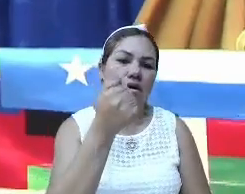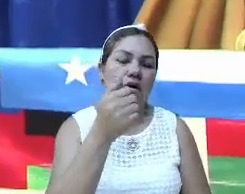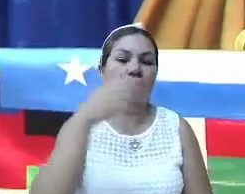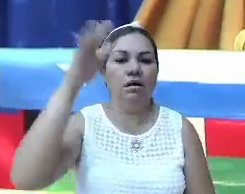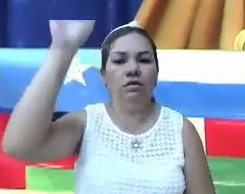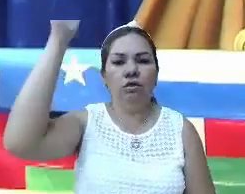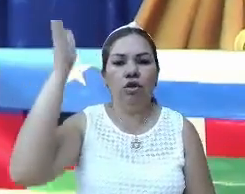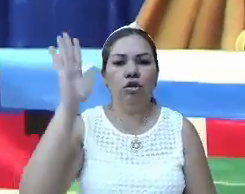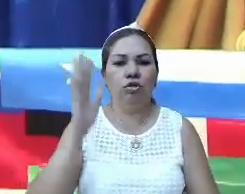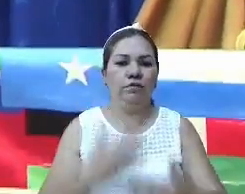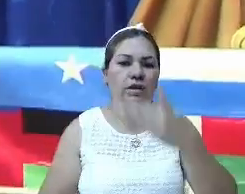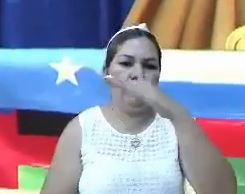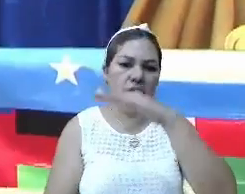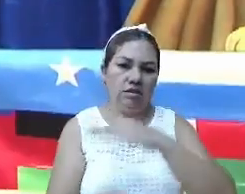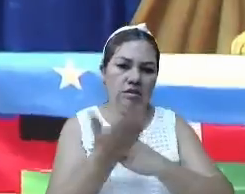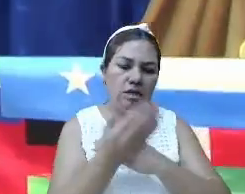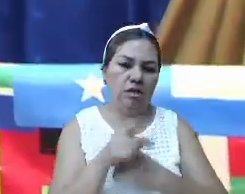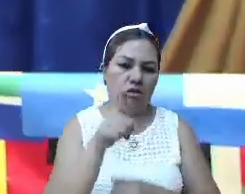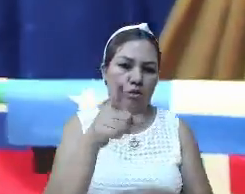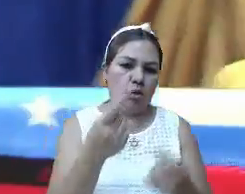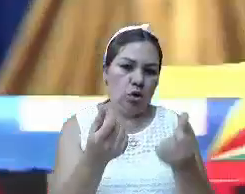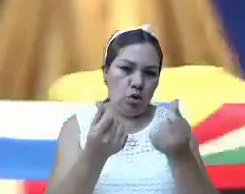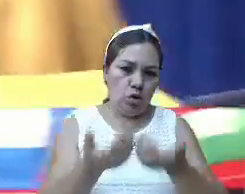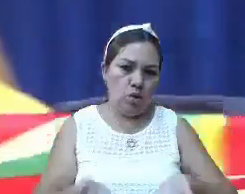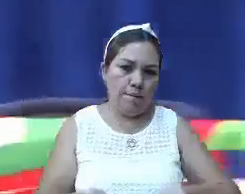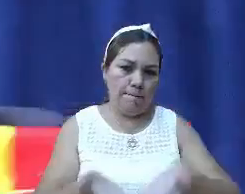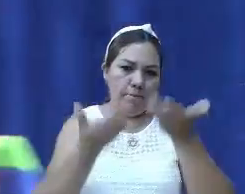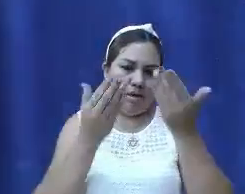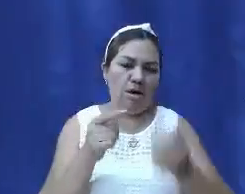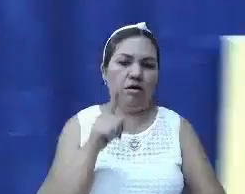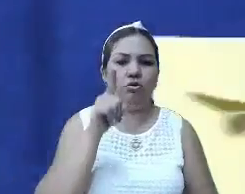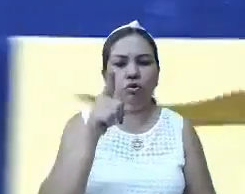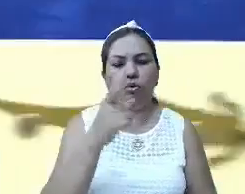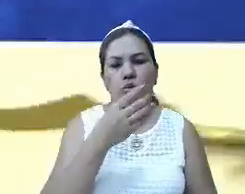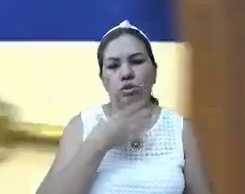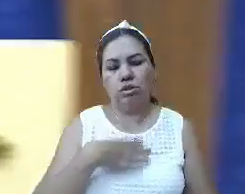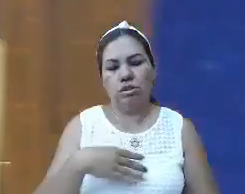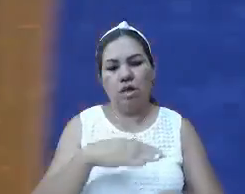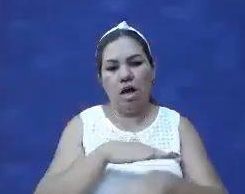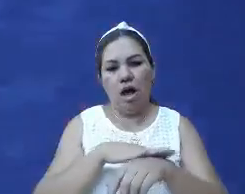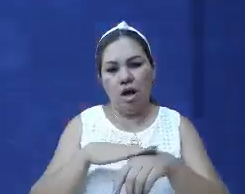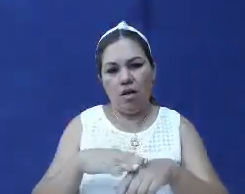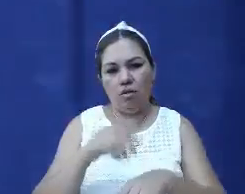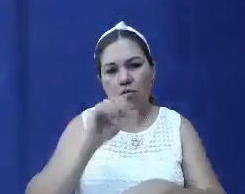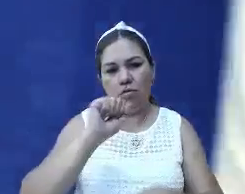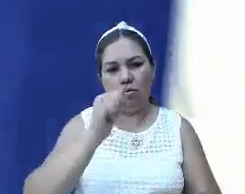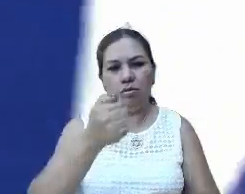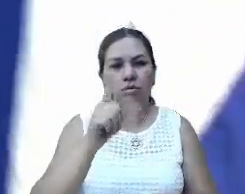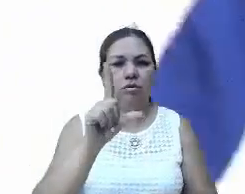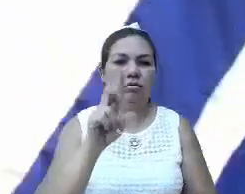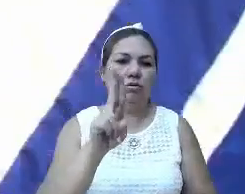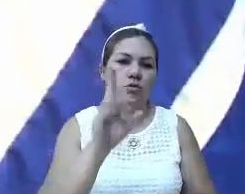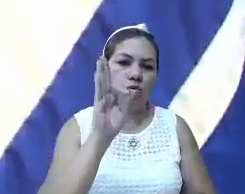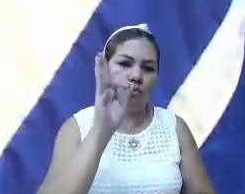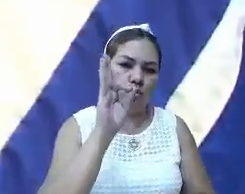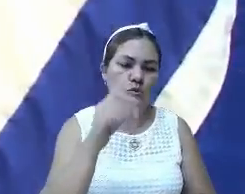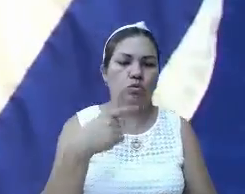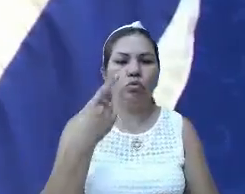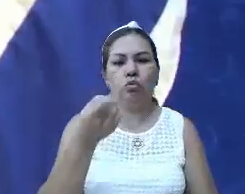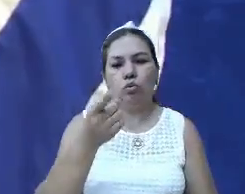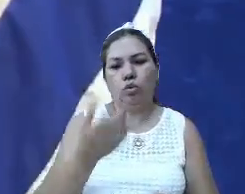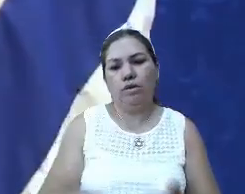economía, Dios va a levantar tu salud, Dios va a levantar tu finanza, Dios va a levantar tus proyectos, Dios va a levantar